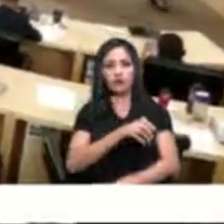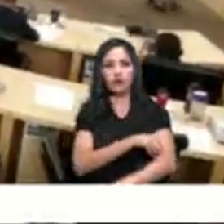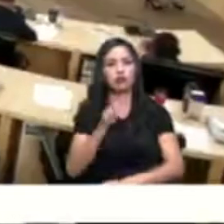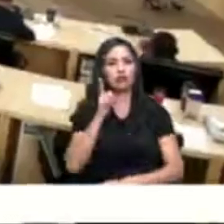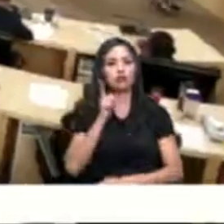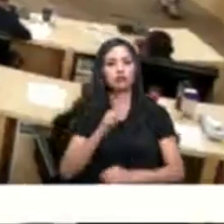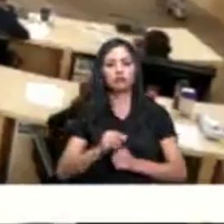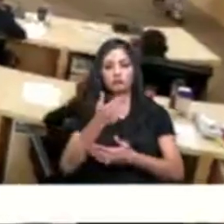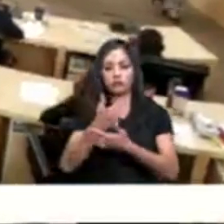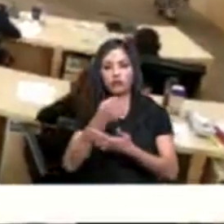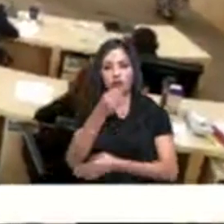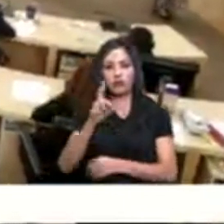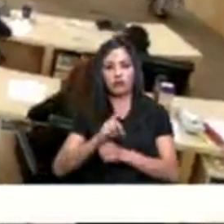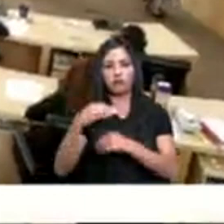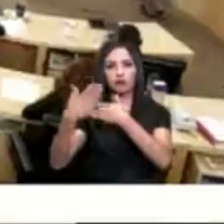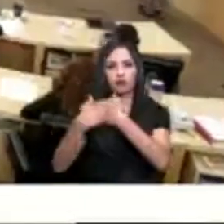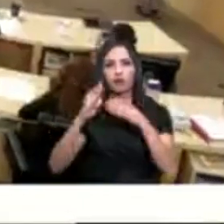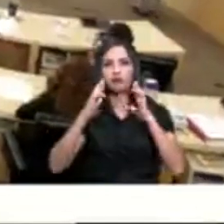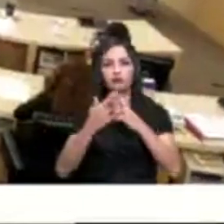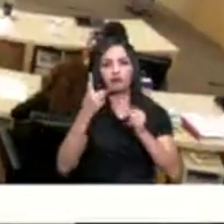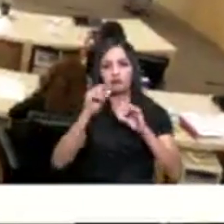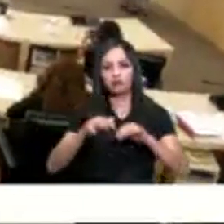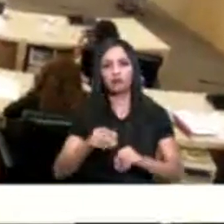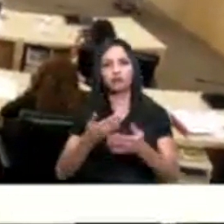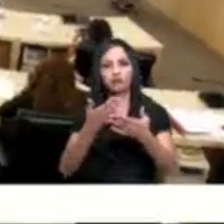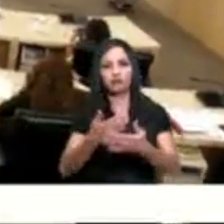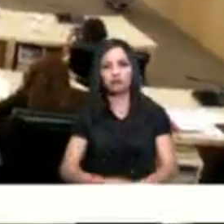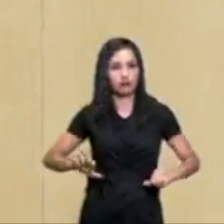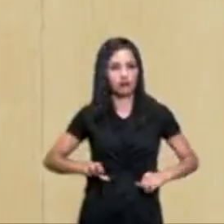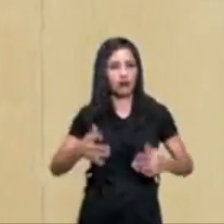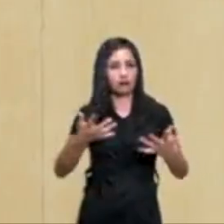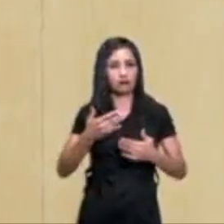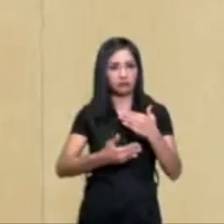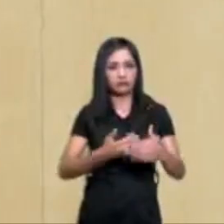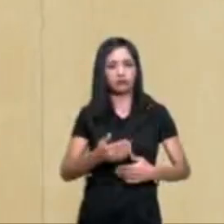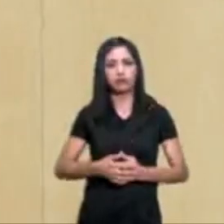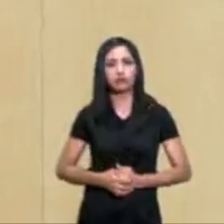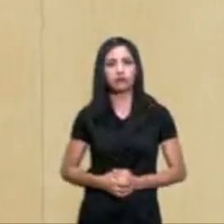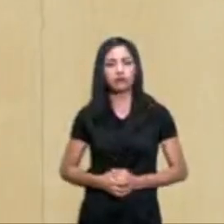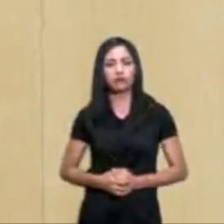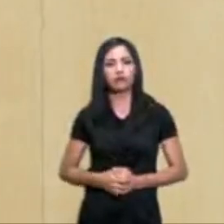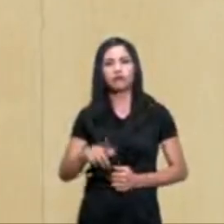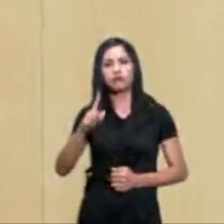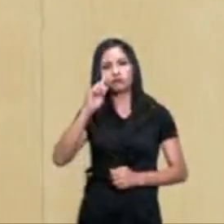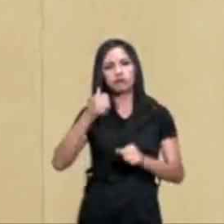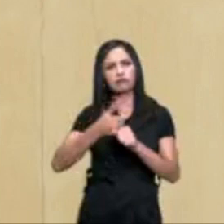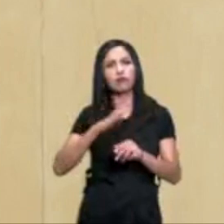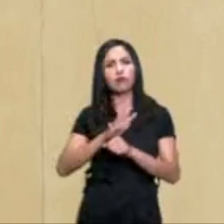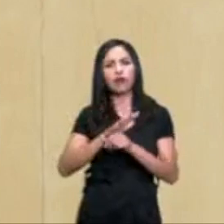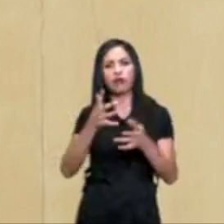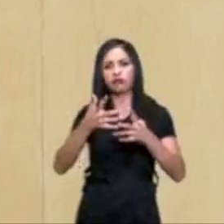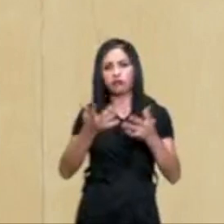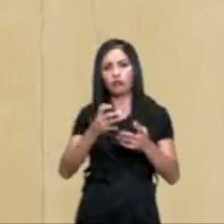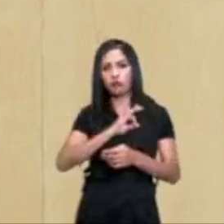NOM 083 de la Semarnat, el tiradero municipal de la capital no es el más adecuado para la disposición final de los